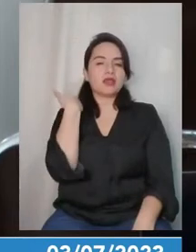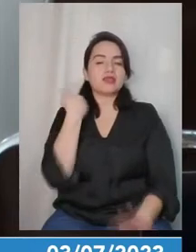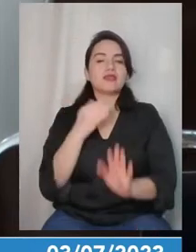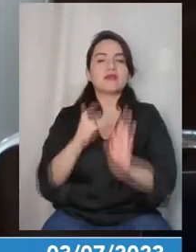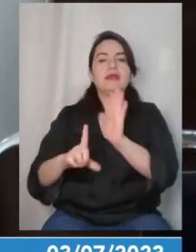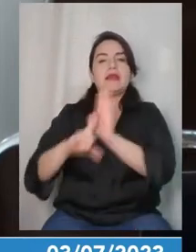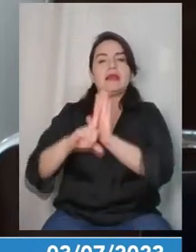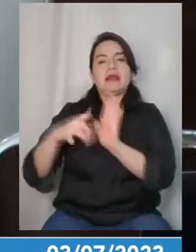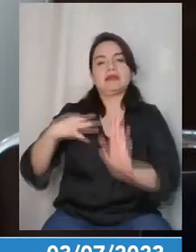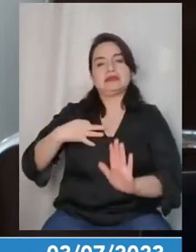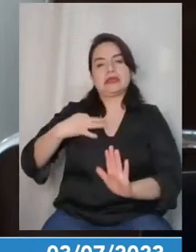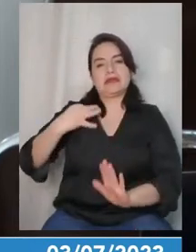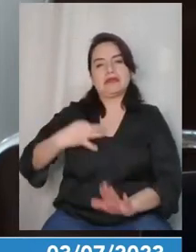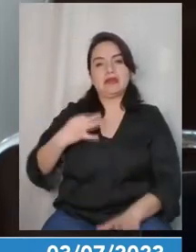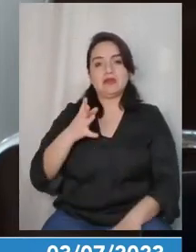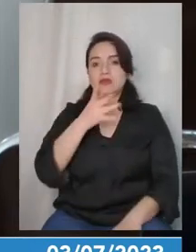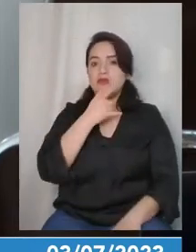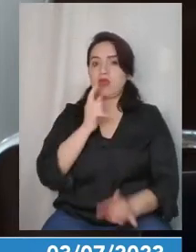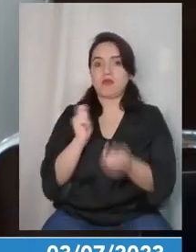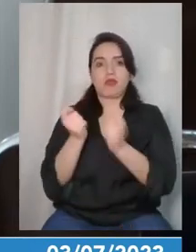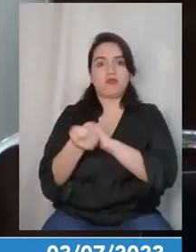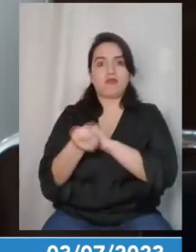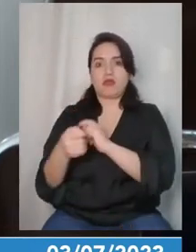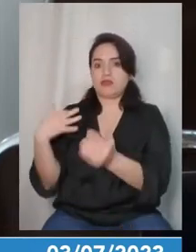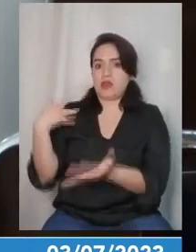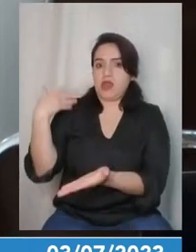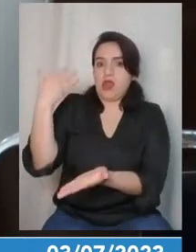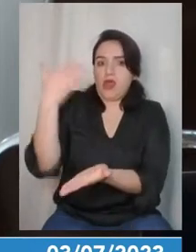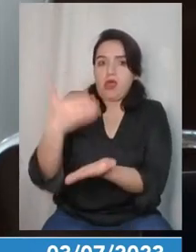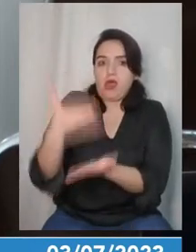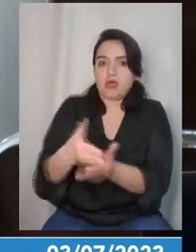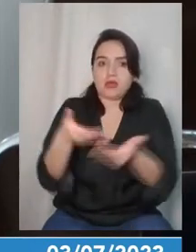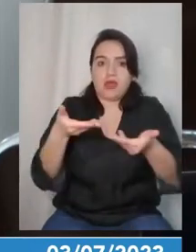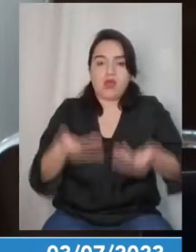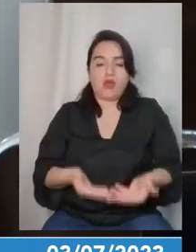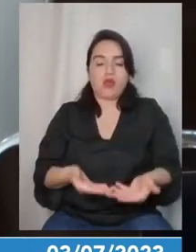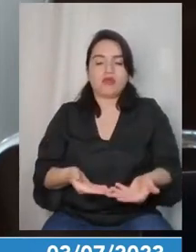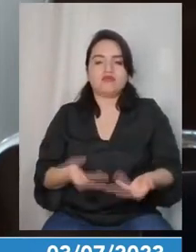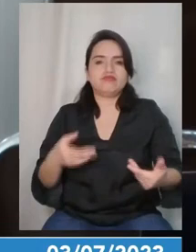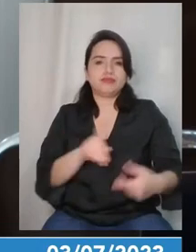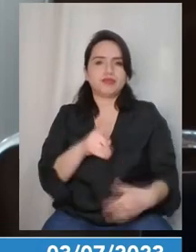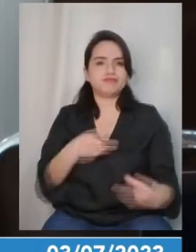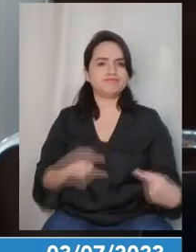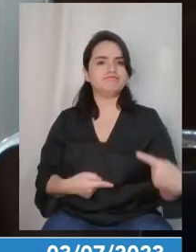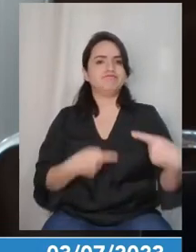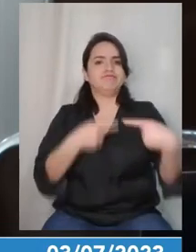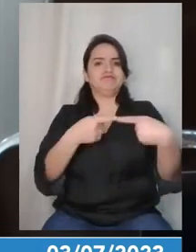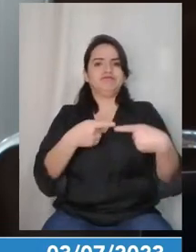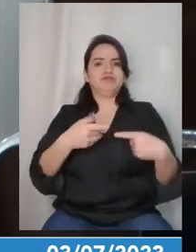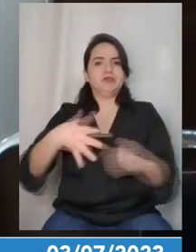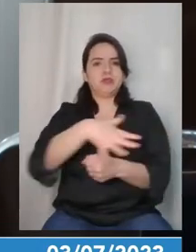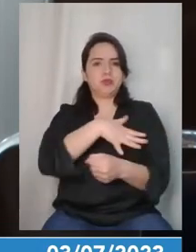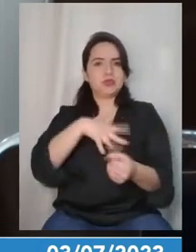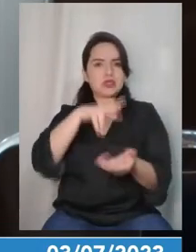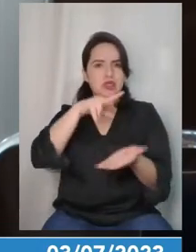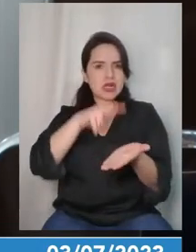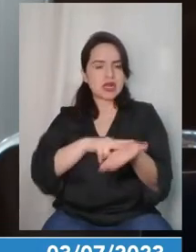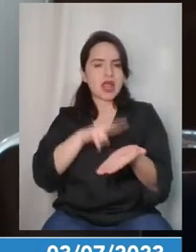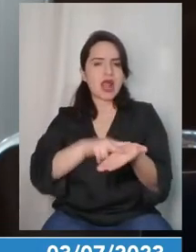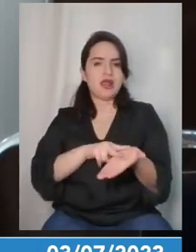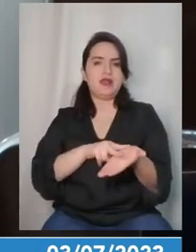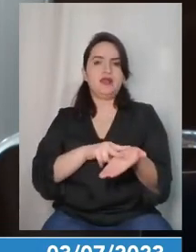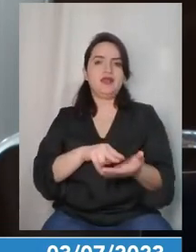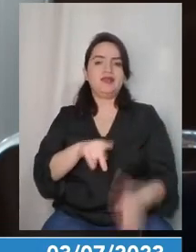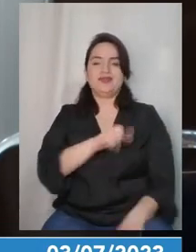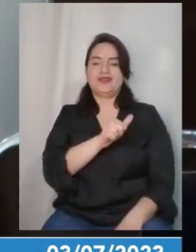ha sufrido modificación hasta el día de hoy, no se condice con la realidad. Me parece que estamos todos de acuerdo en que efectivamente